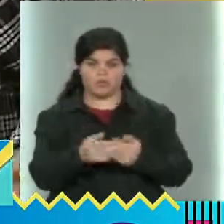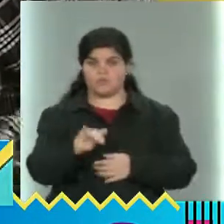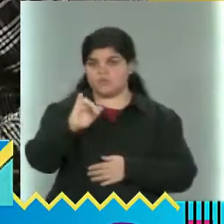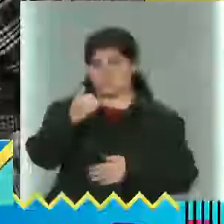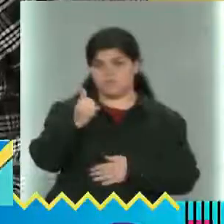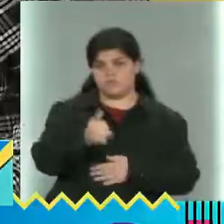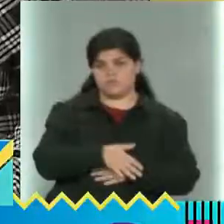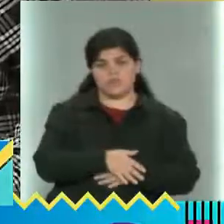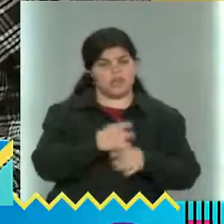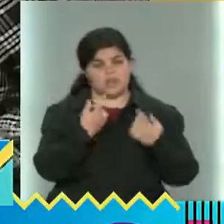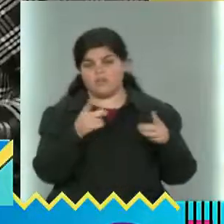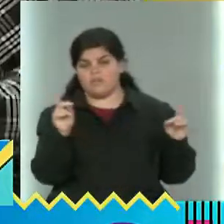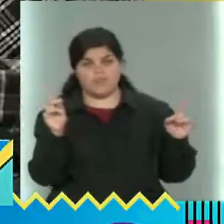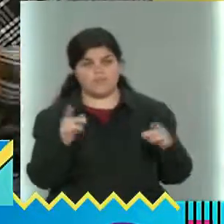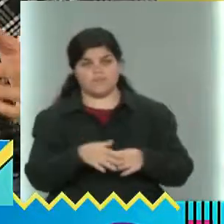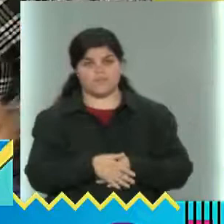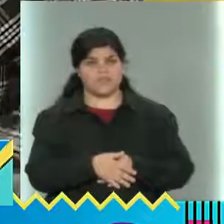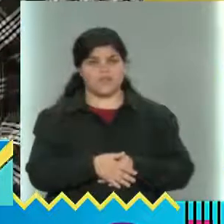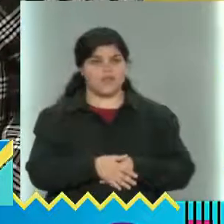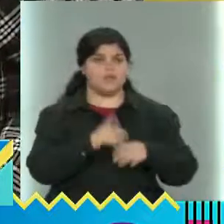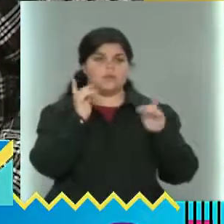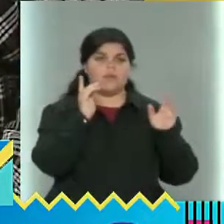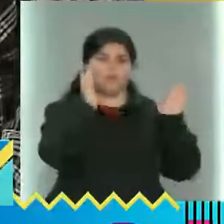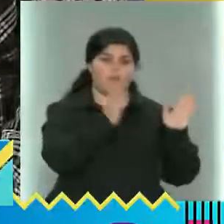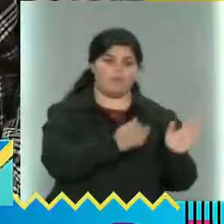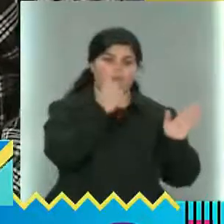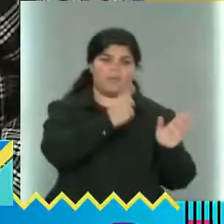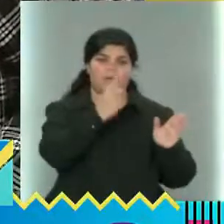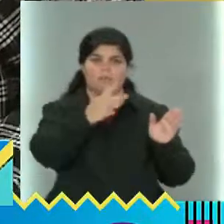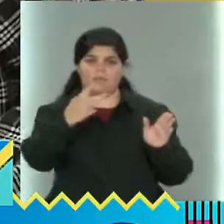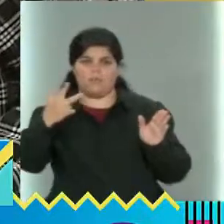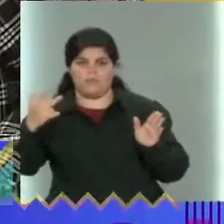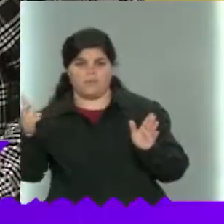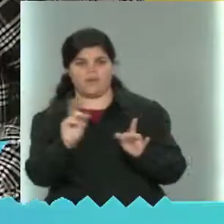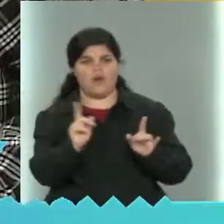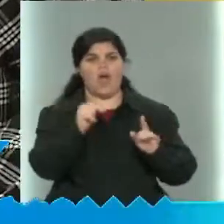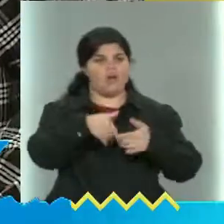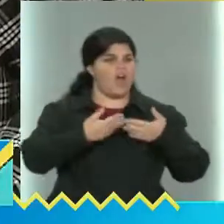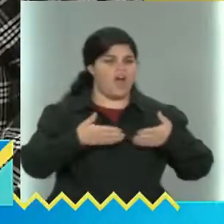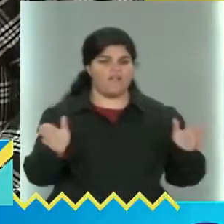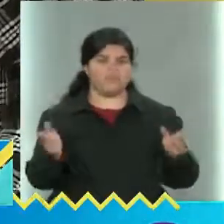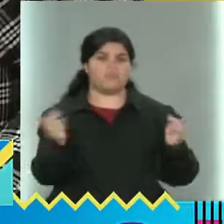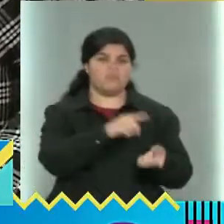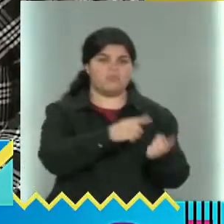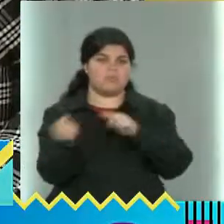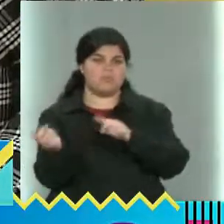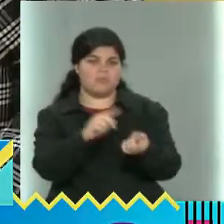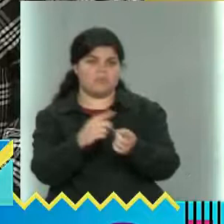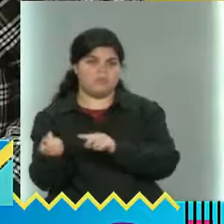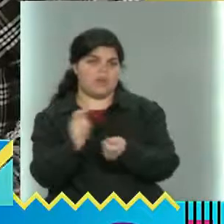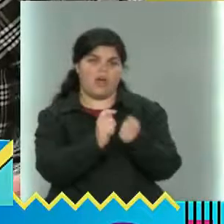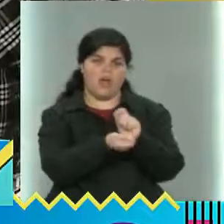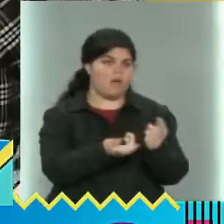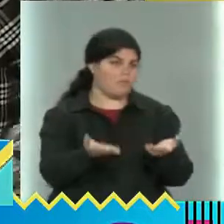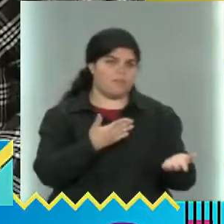un duda. camino distinto, ya no es tan lineal el camino que se recorre, sino que está mucho más abierto el panorama y también